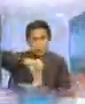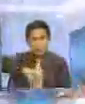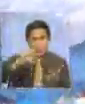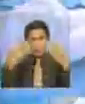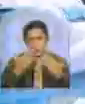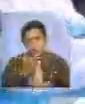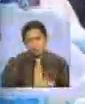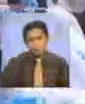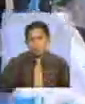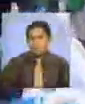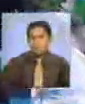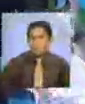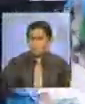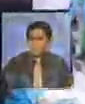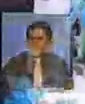Guayaquil?